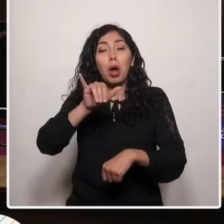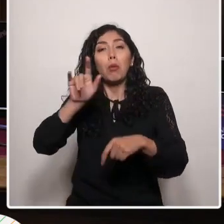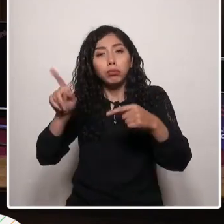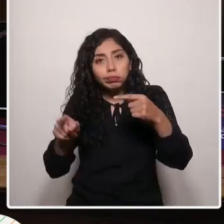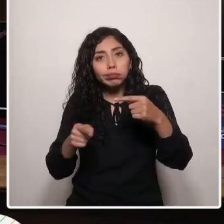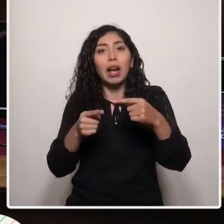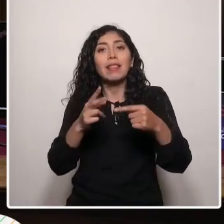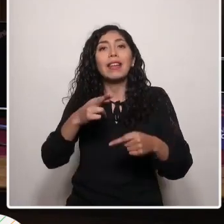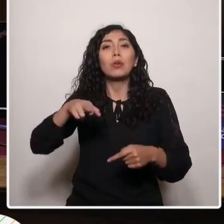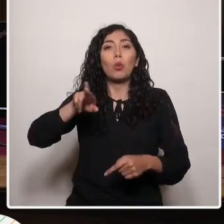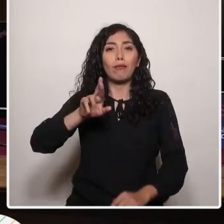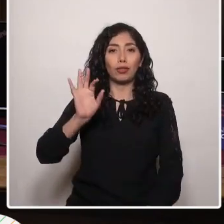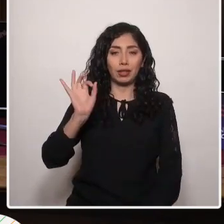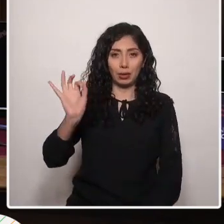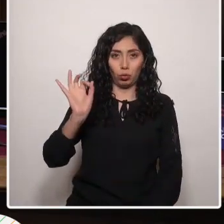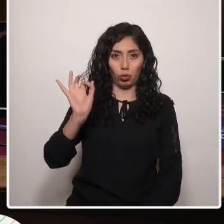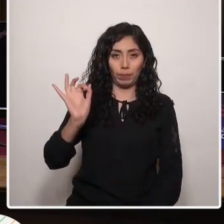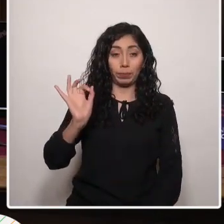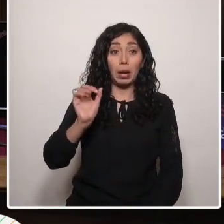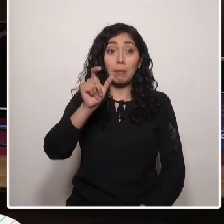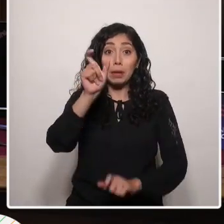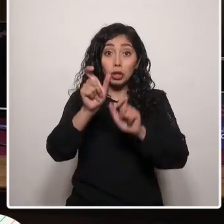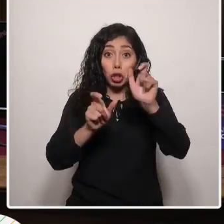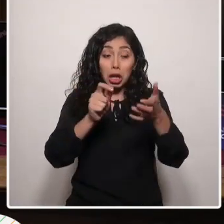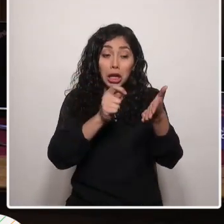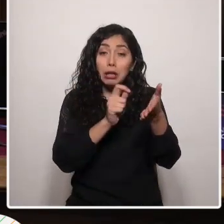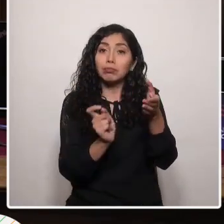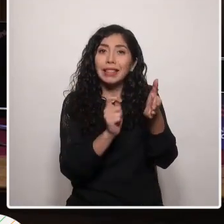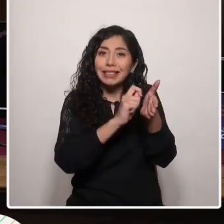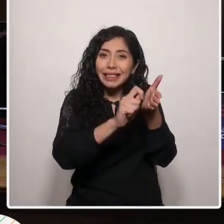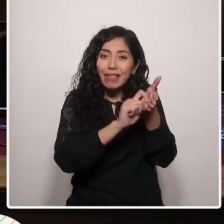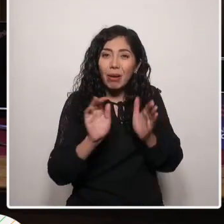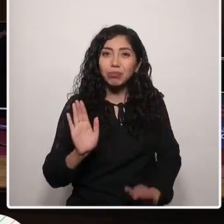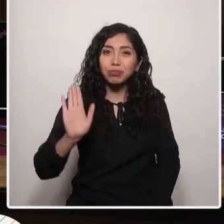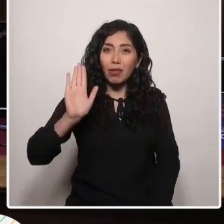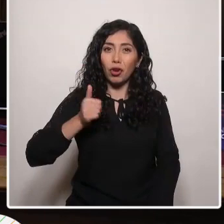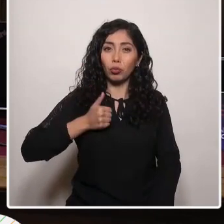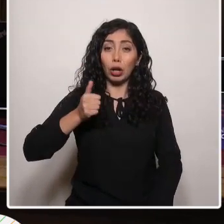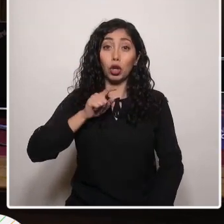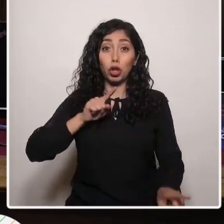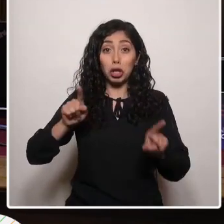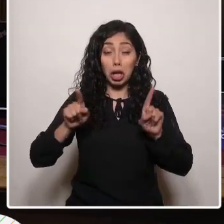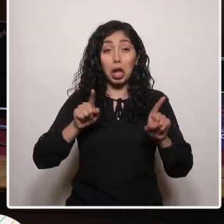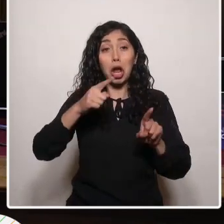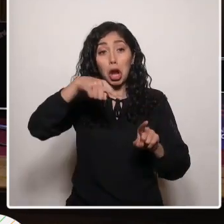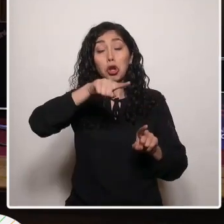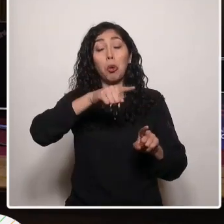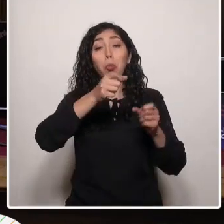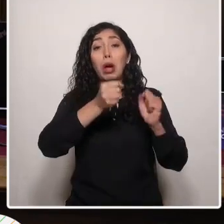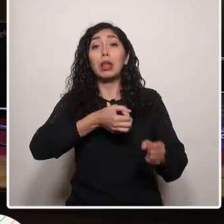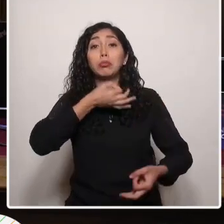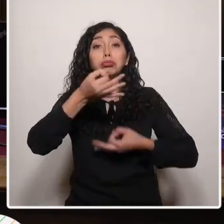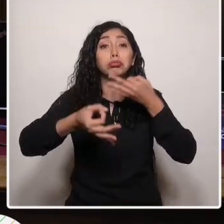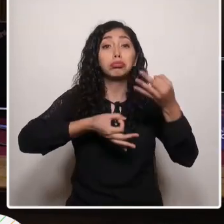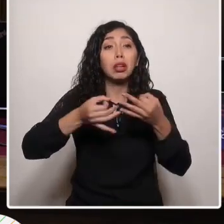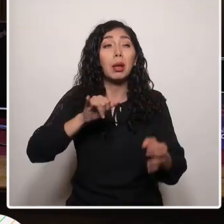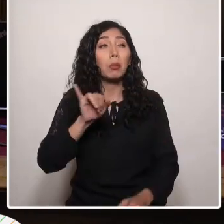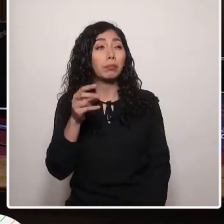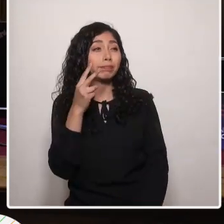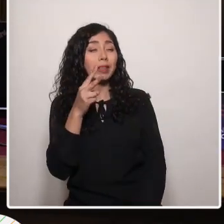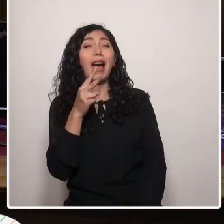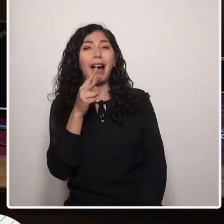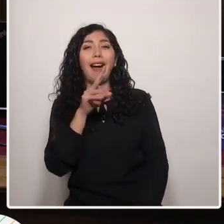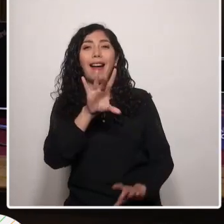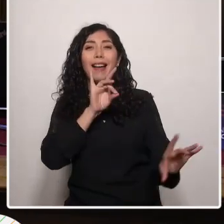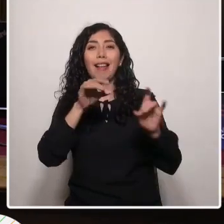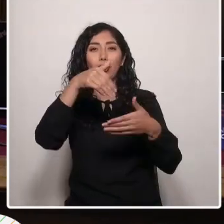se inscriban intervengan por algunos minutos y luego proceder a la votación.